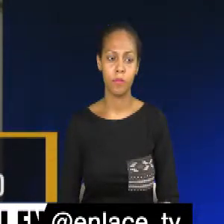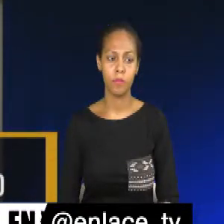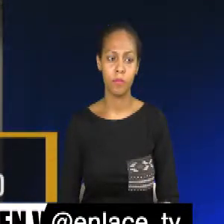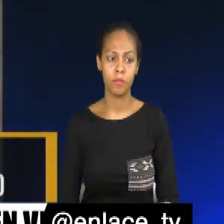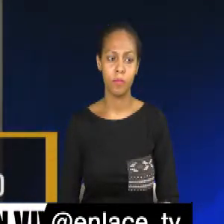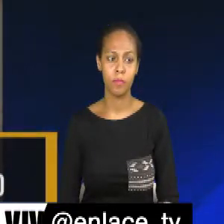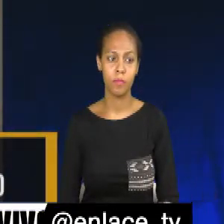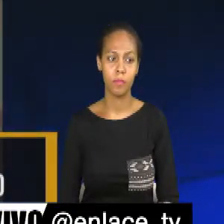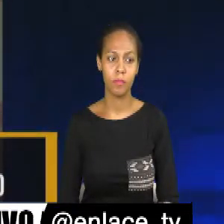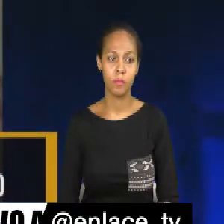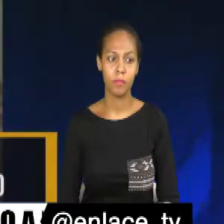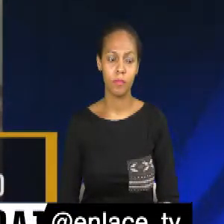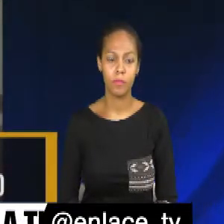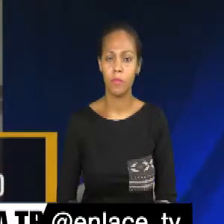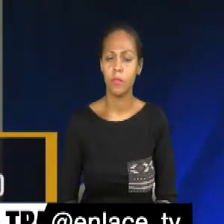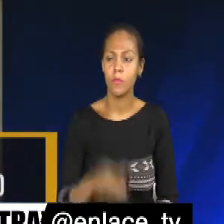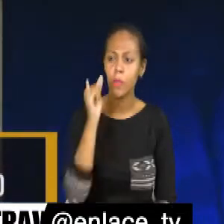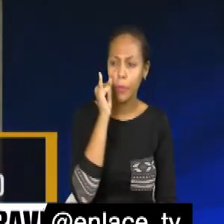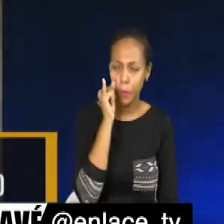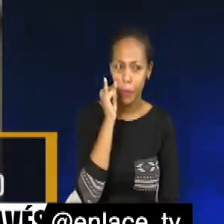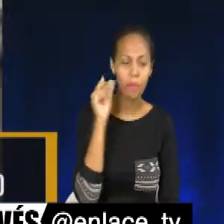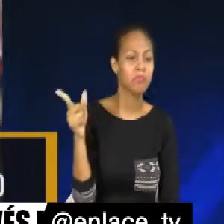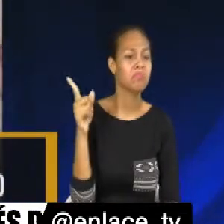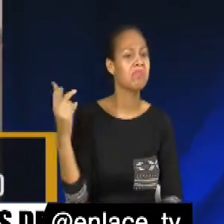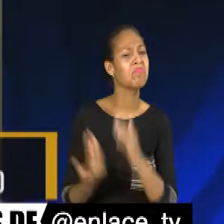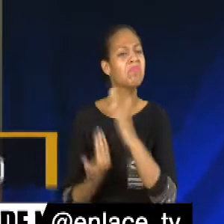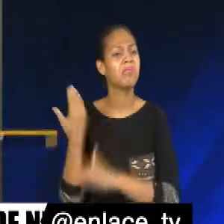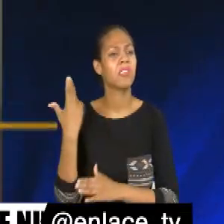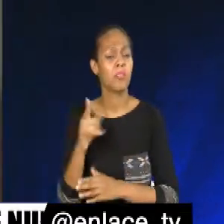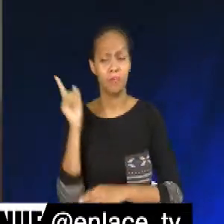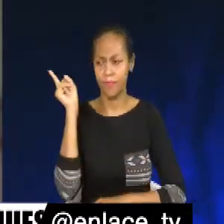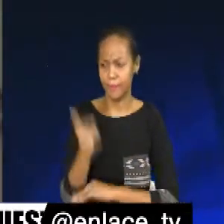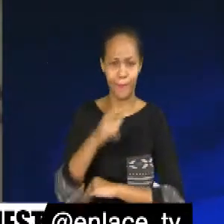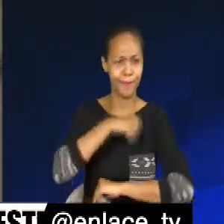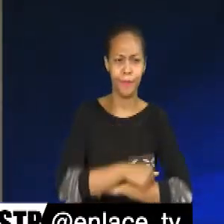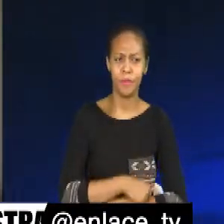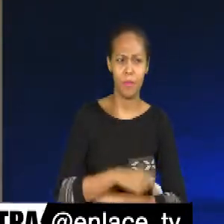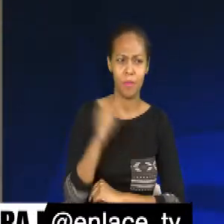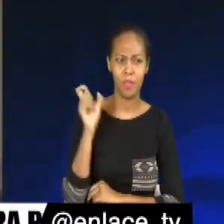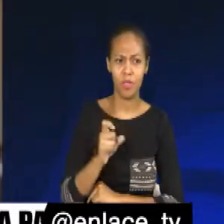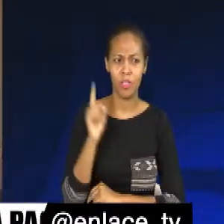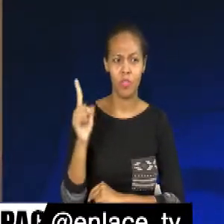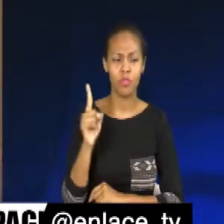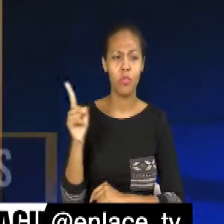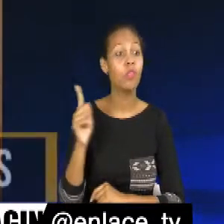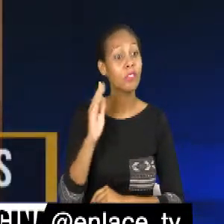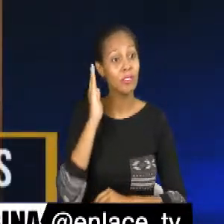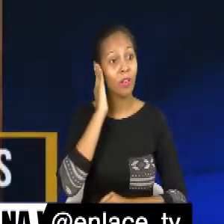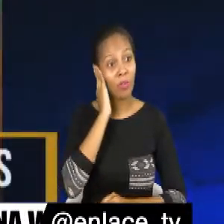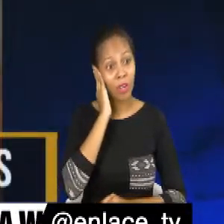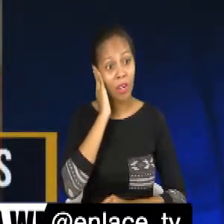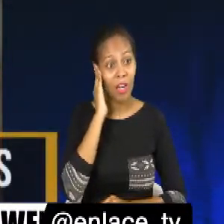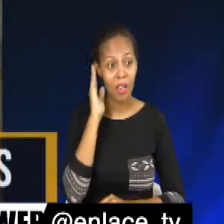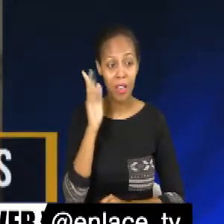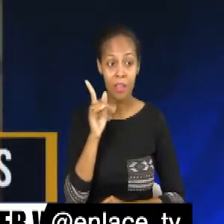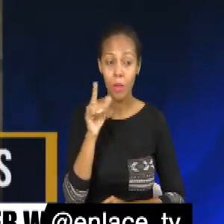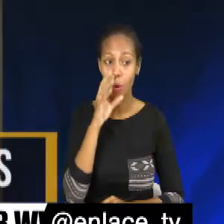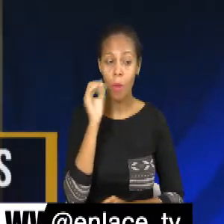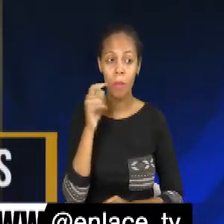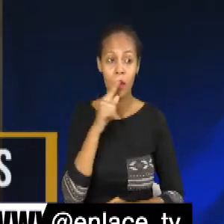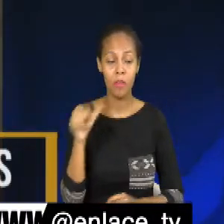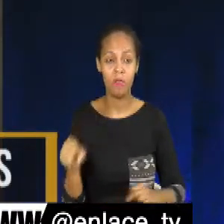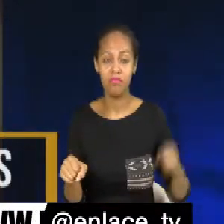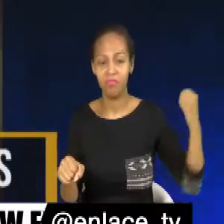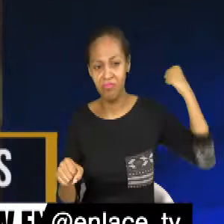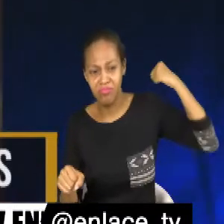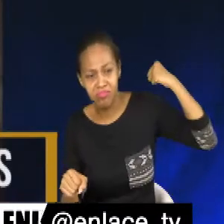Inicia el recorrido del reportero ciudadano con la denuncia por la forma como un trabajador de una empresa de telefonía celular transporta una escalera al hombro en la vía